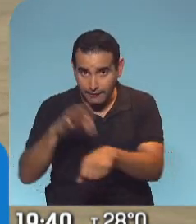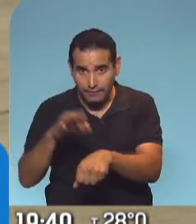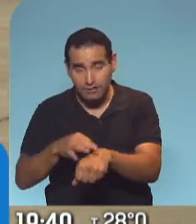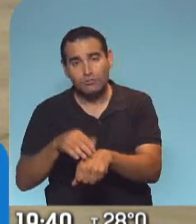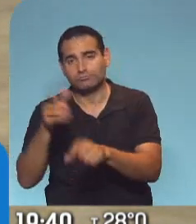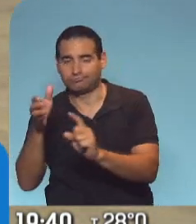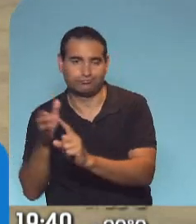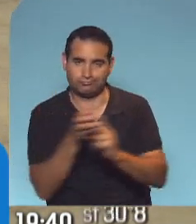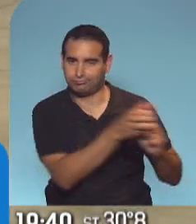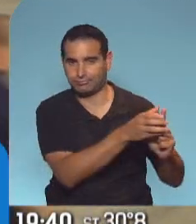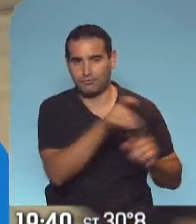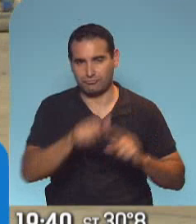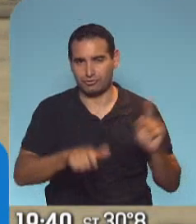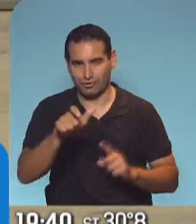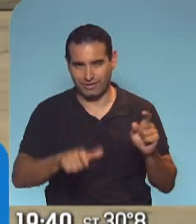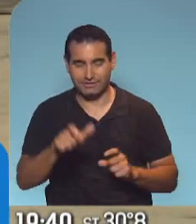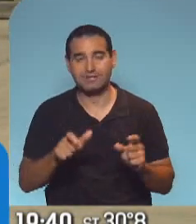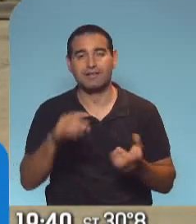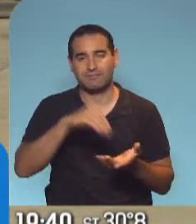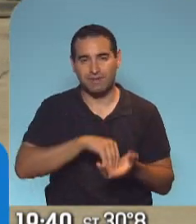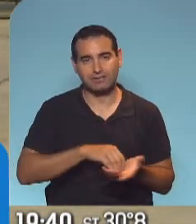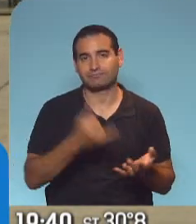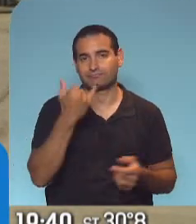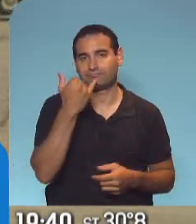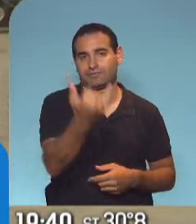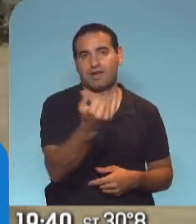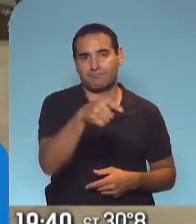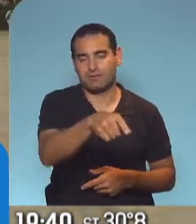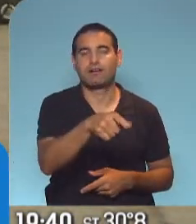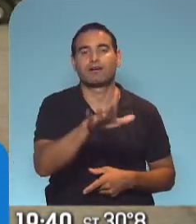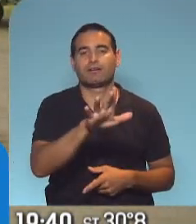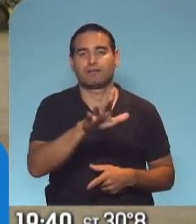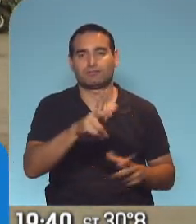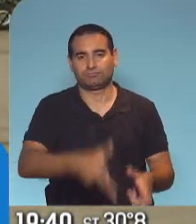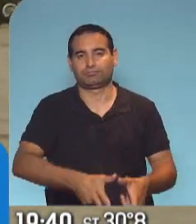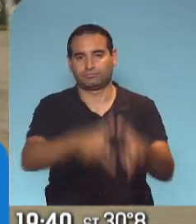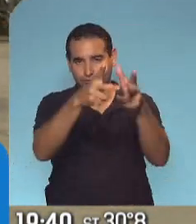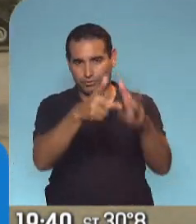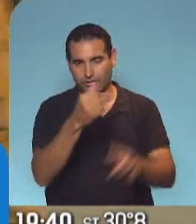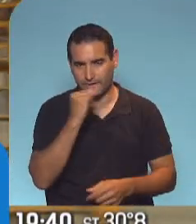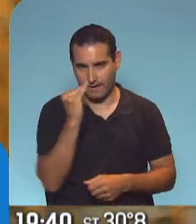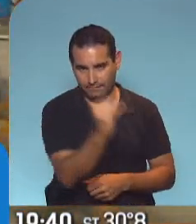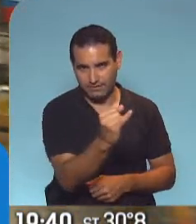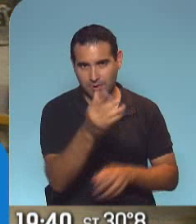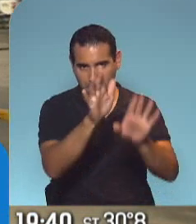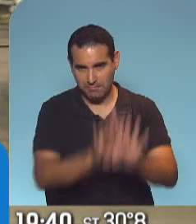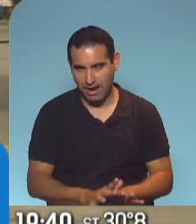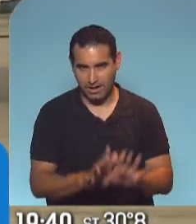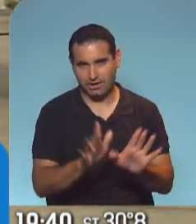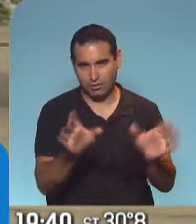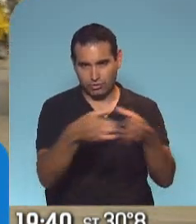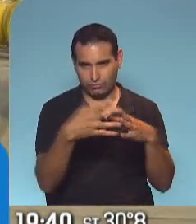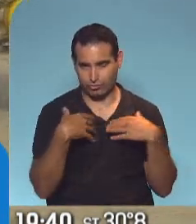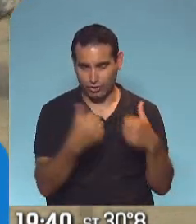aislamiento de esos pasajeros y la comunicación a tierra de esta situación para preparar los equipos de salud a la